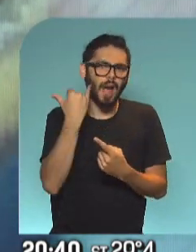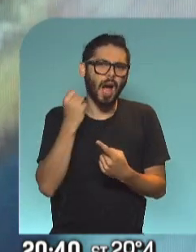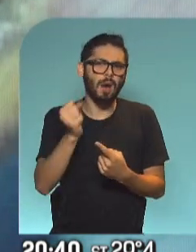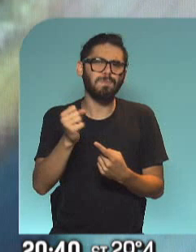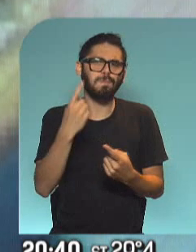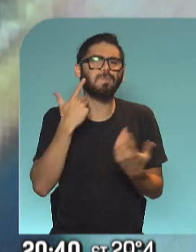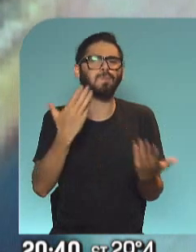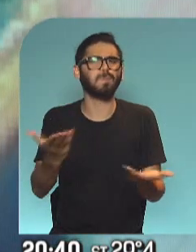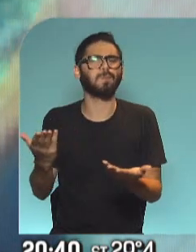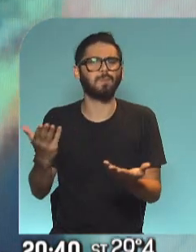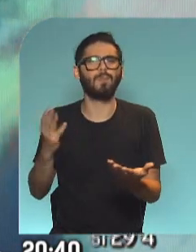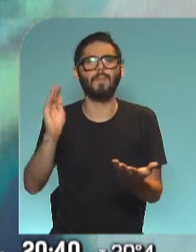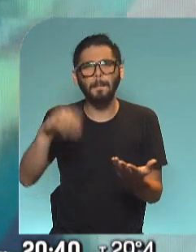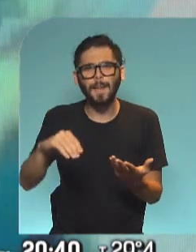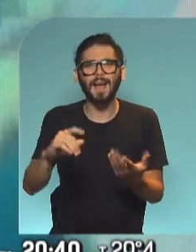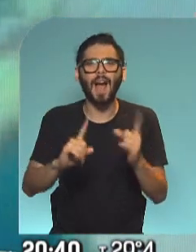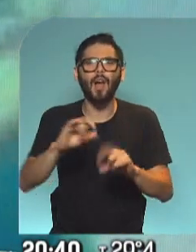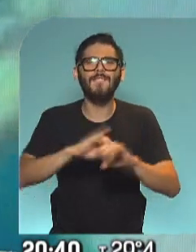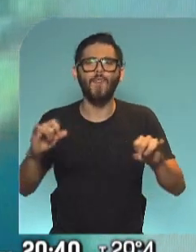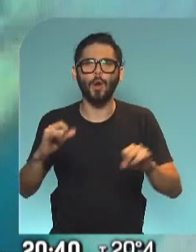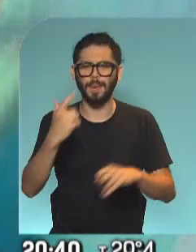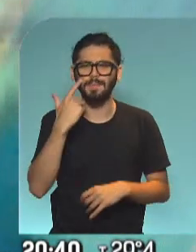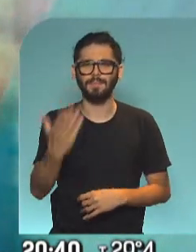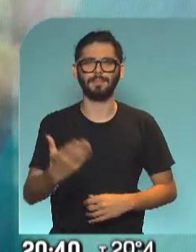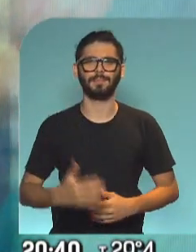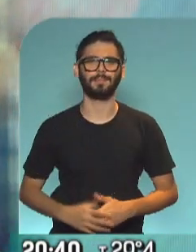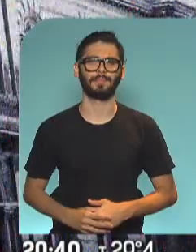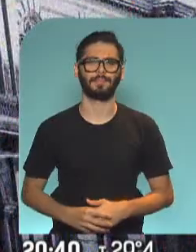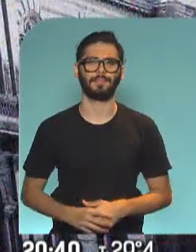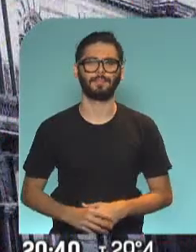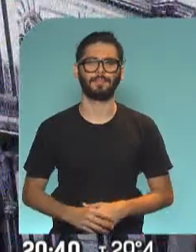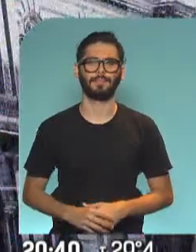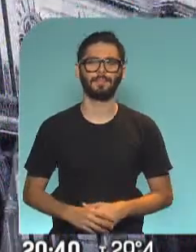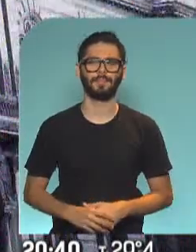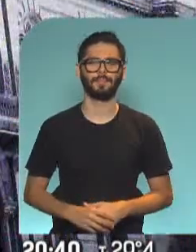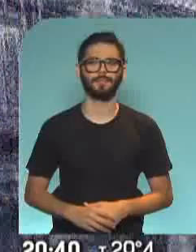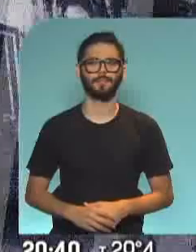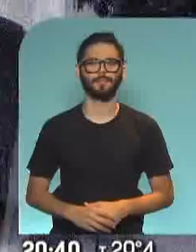están compartiendo. También hablamos de distintos informes. Vamos un segundo, por favor.